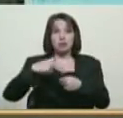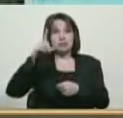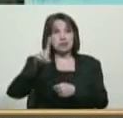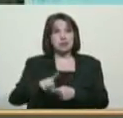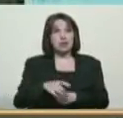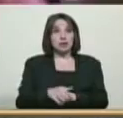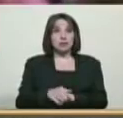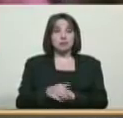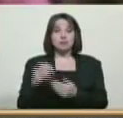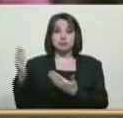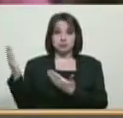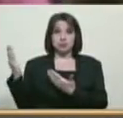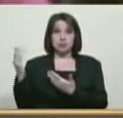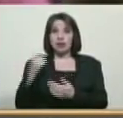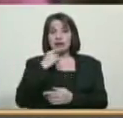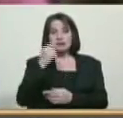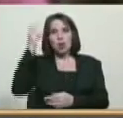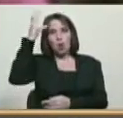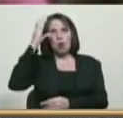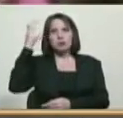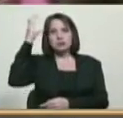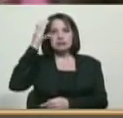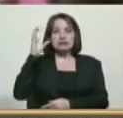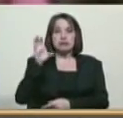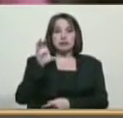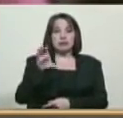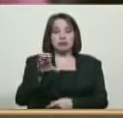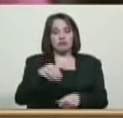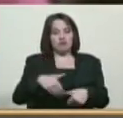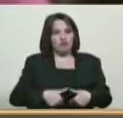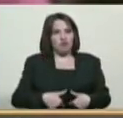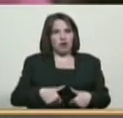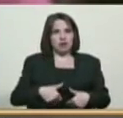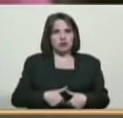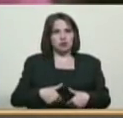conciencia patriótica en nuestras fuerzas.